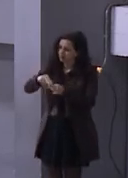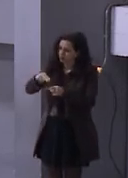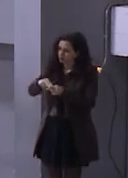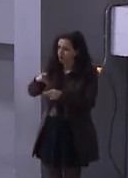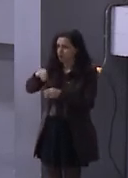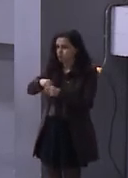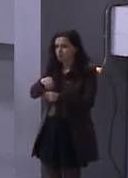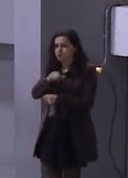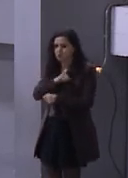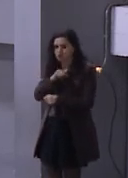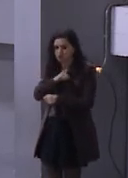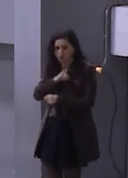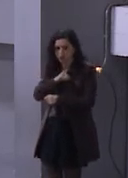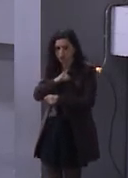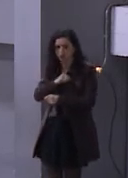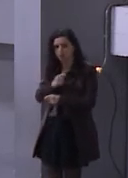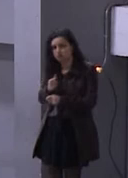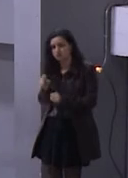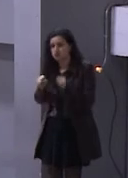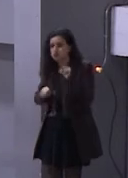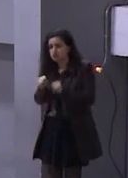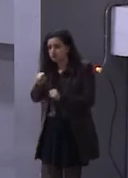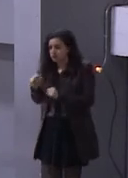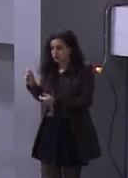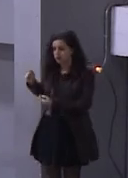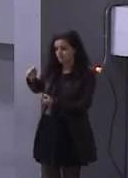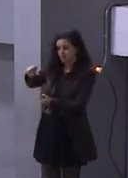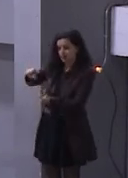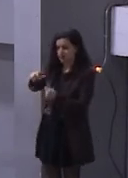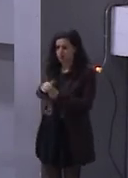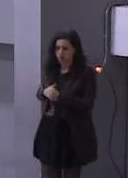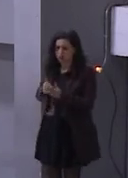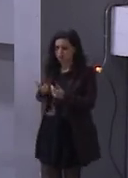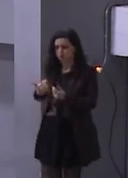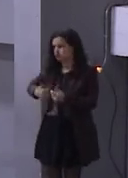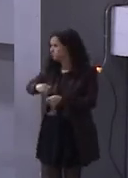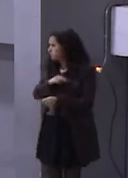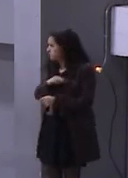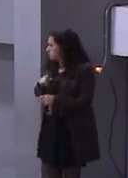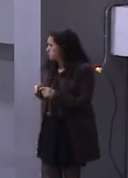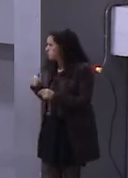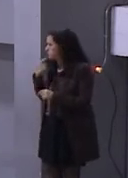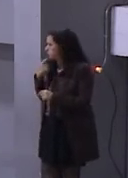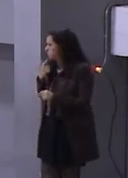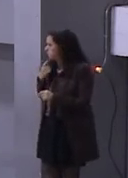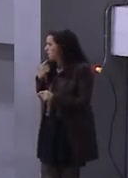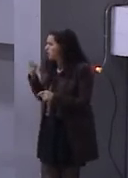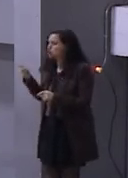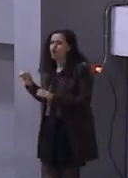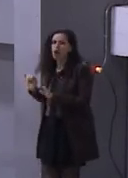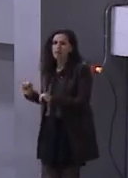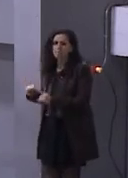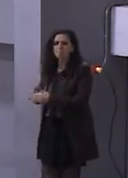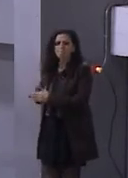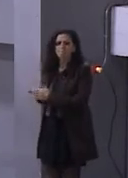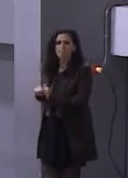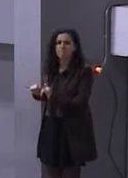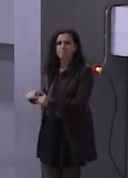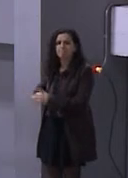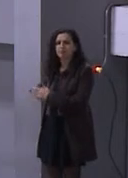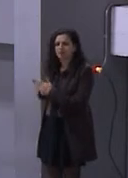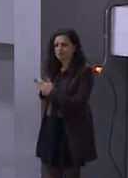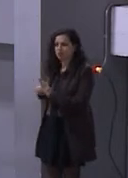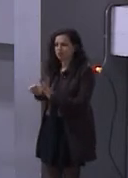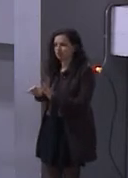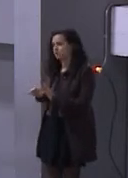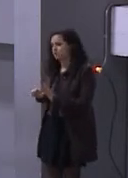tenemos posibilidades de invertir y no podríamos decir que esos son unos pasivos que no figuren